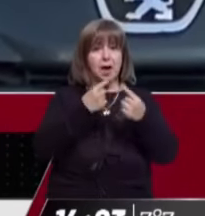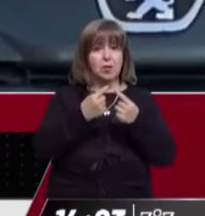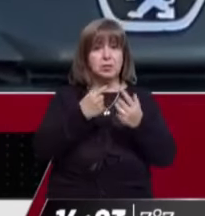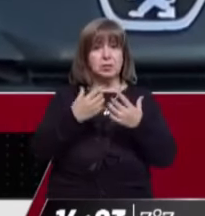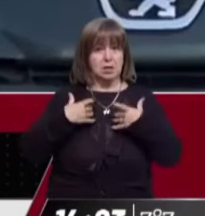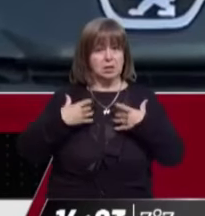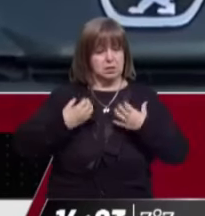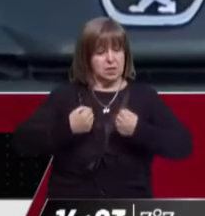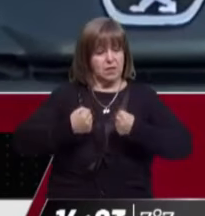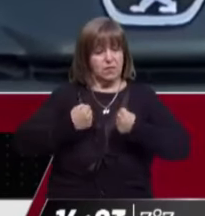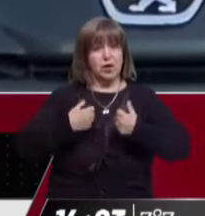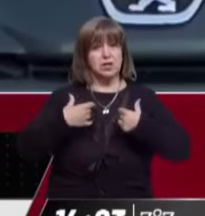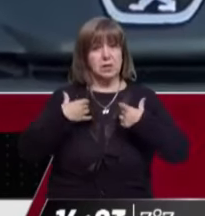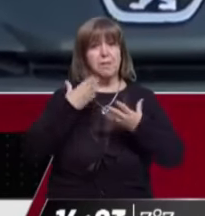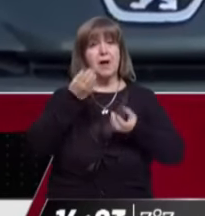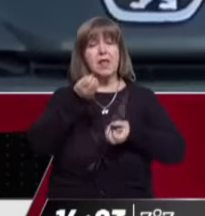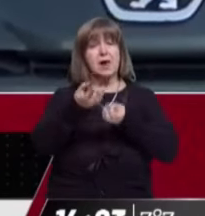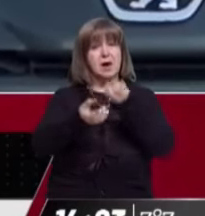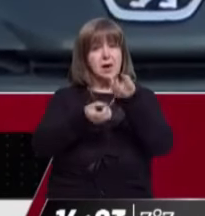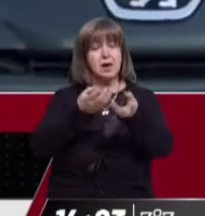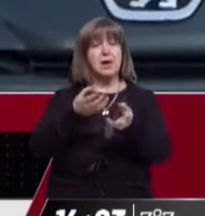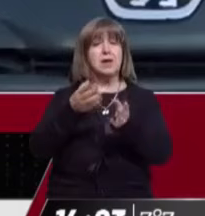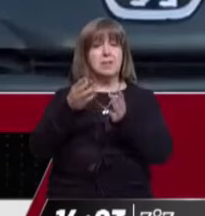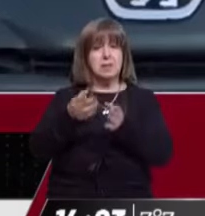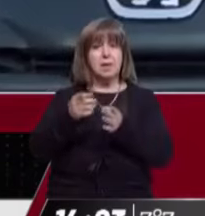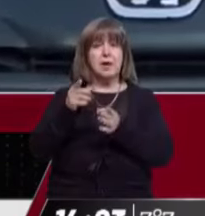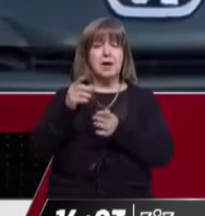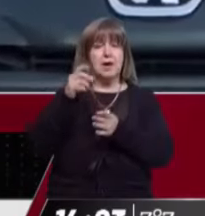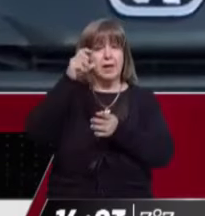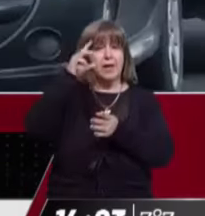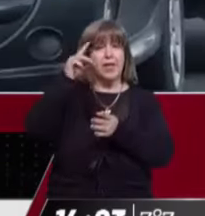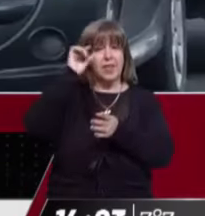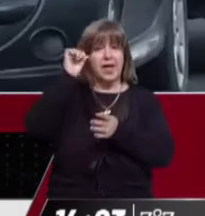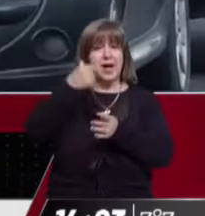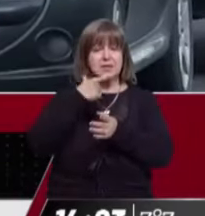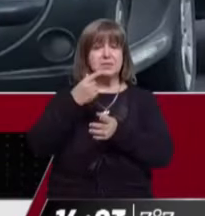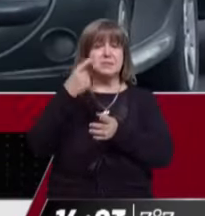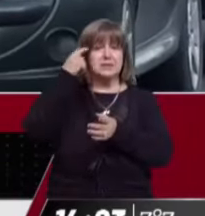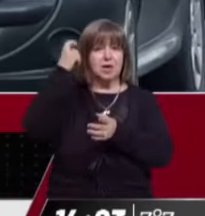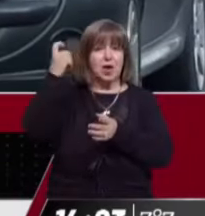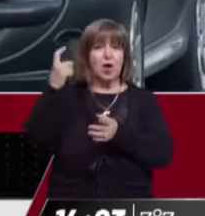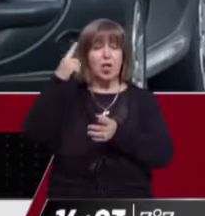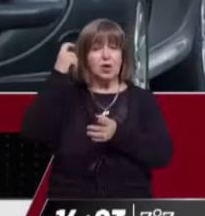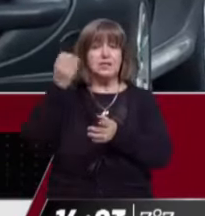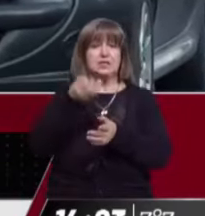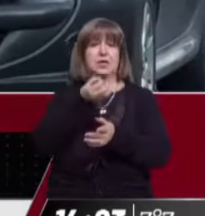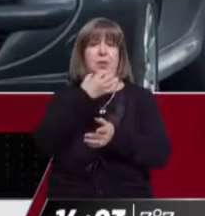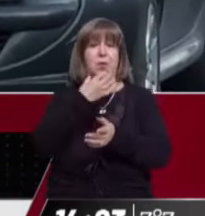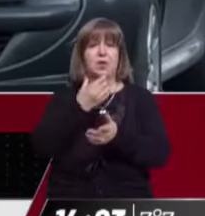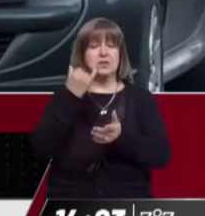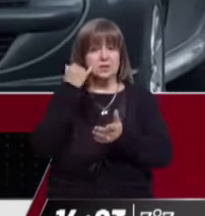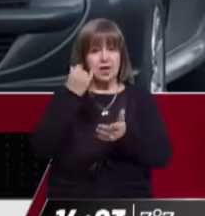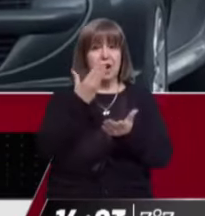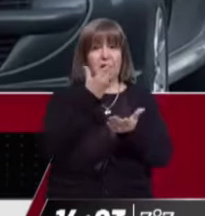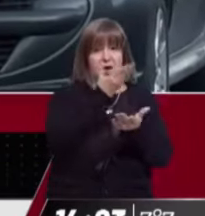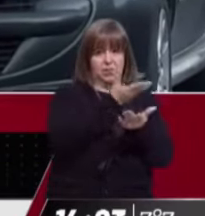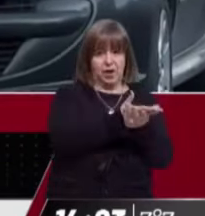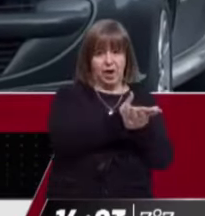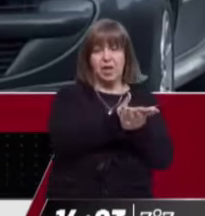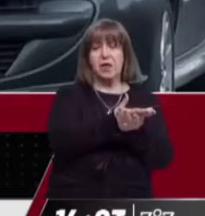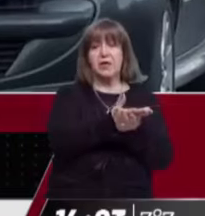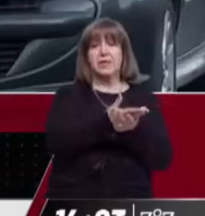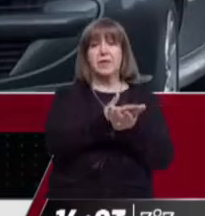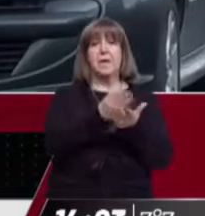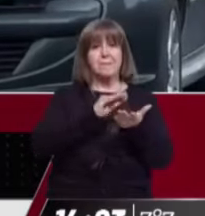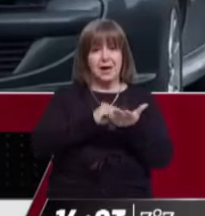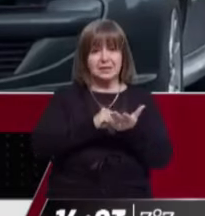Penal, ahora han solicitado el oficio de la DEAS para que fije fecha. ¿La inspección ocular en el hotel se hizo? ¿Cómo?